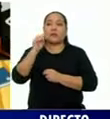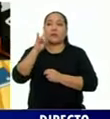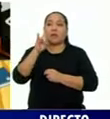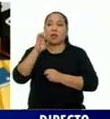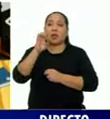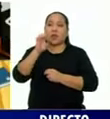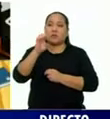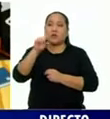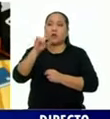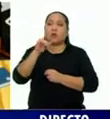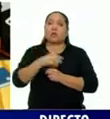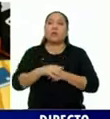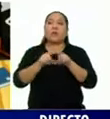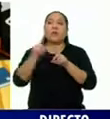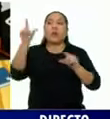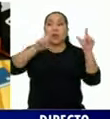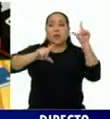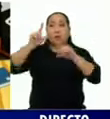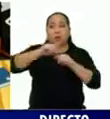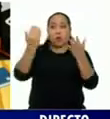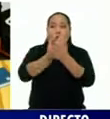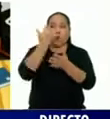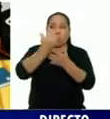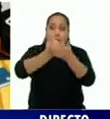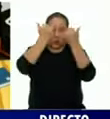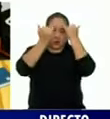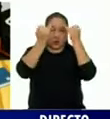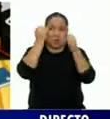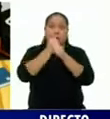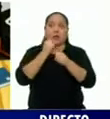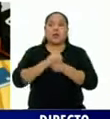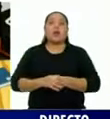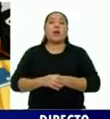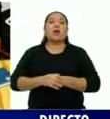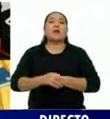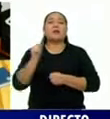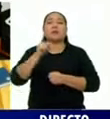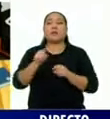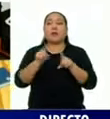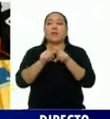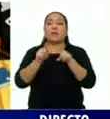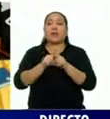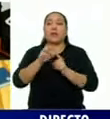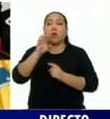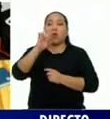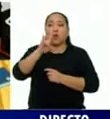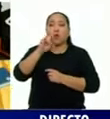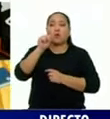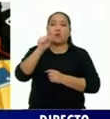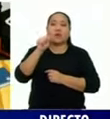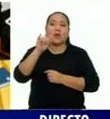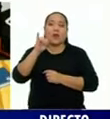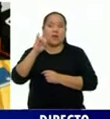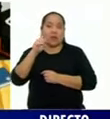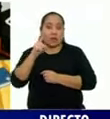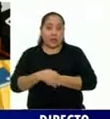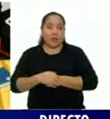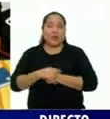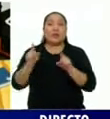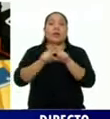la Organización Internacional del Trabajo, la Agencia de los Estados Unidos para el Desarrollo Internacional, USAID, la Superintendencia